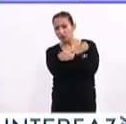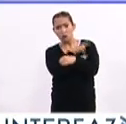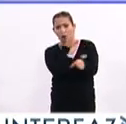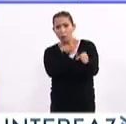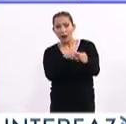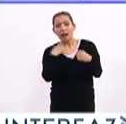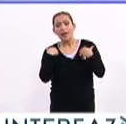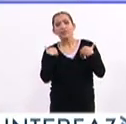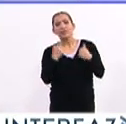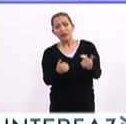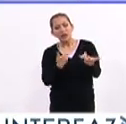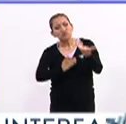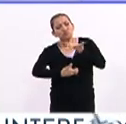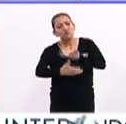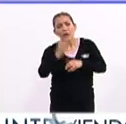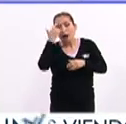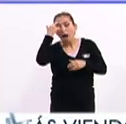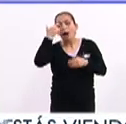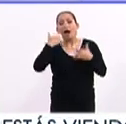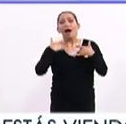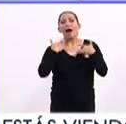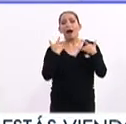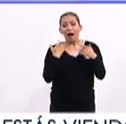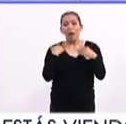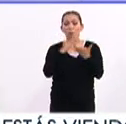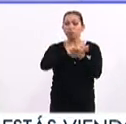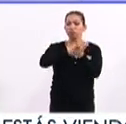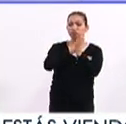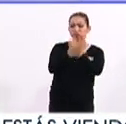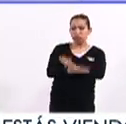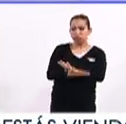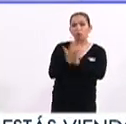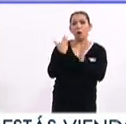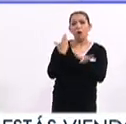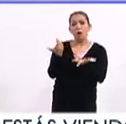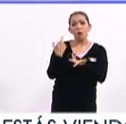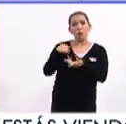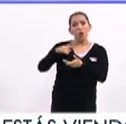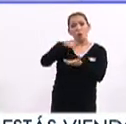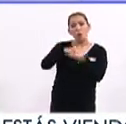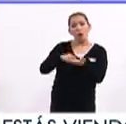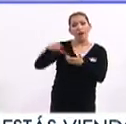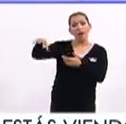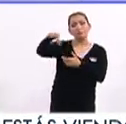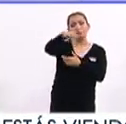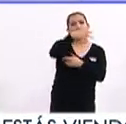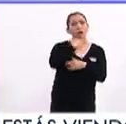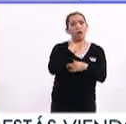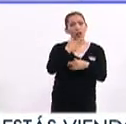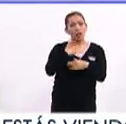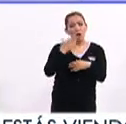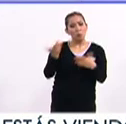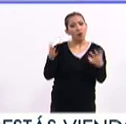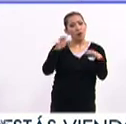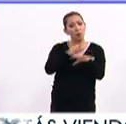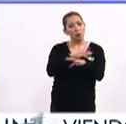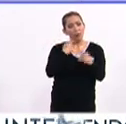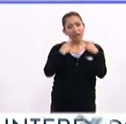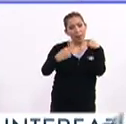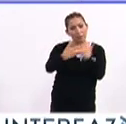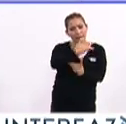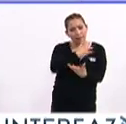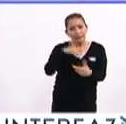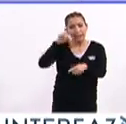podemos comprendernos, aumentando nuestra capacidad de transformación, ocupando los espacios políticos, reivindicando debates